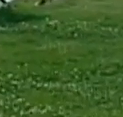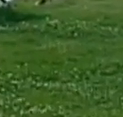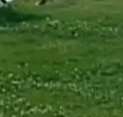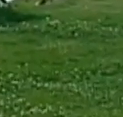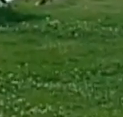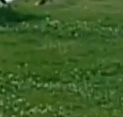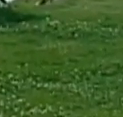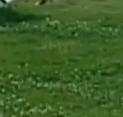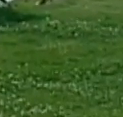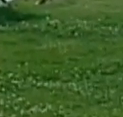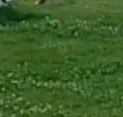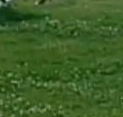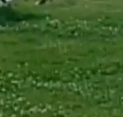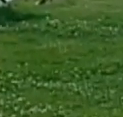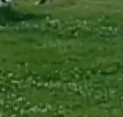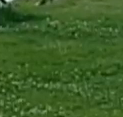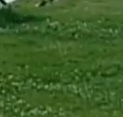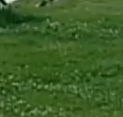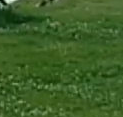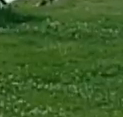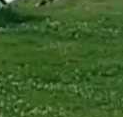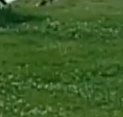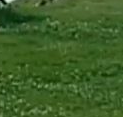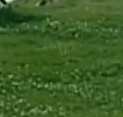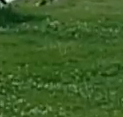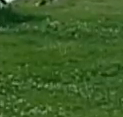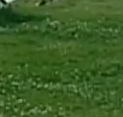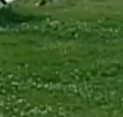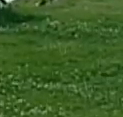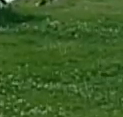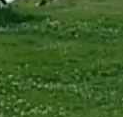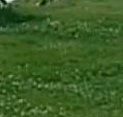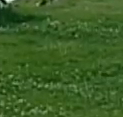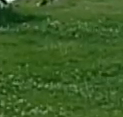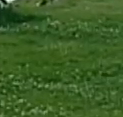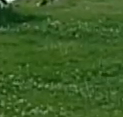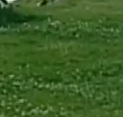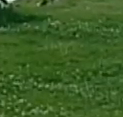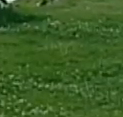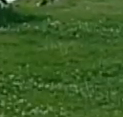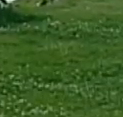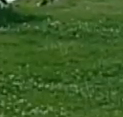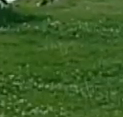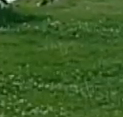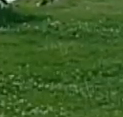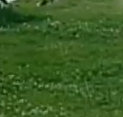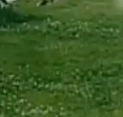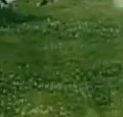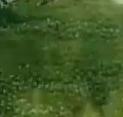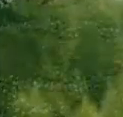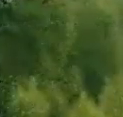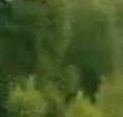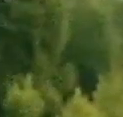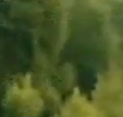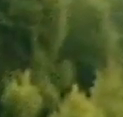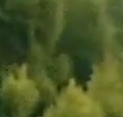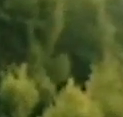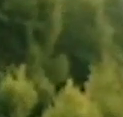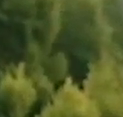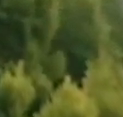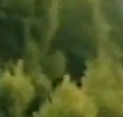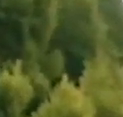revisión, rectificación y reimpulso del modelo social de la revolución bolivariana, bajo la consigna comuna o nada como premisa del